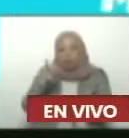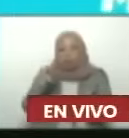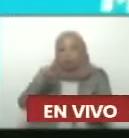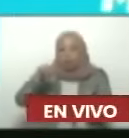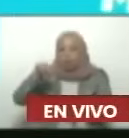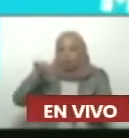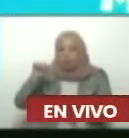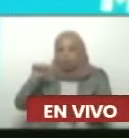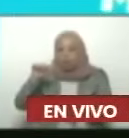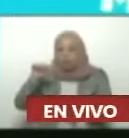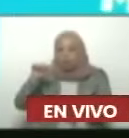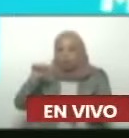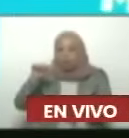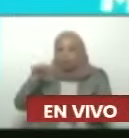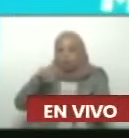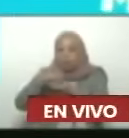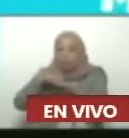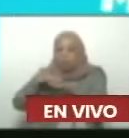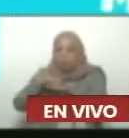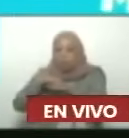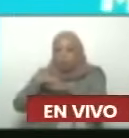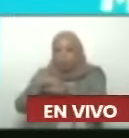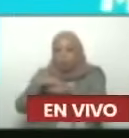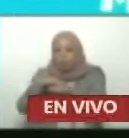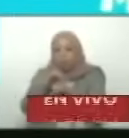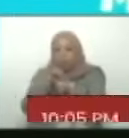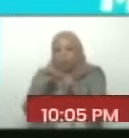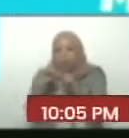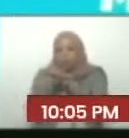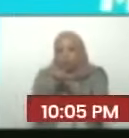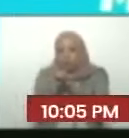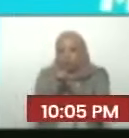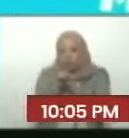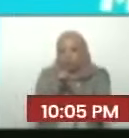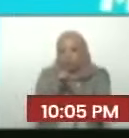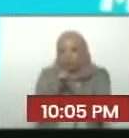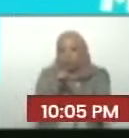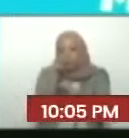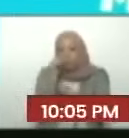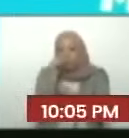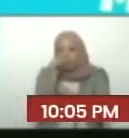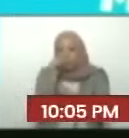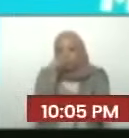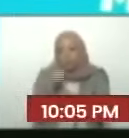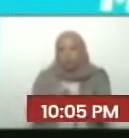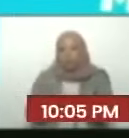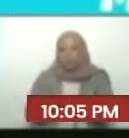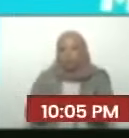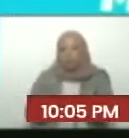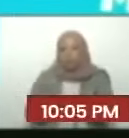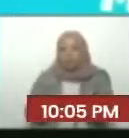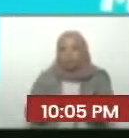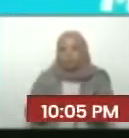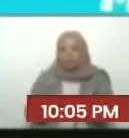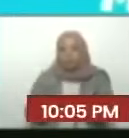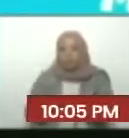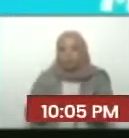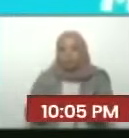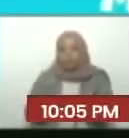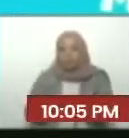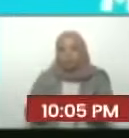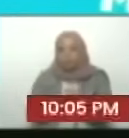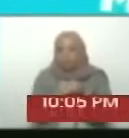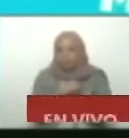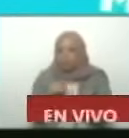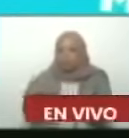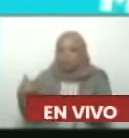hablar con el ministro Josué Lorca, ministro del Poder Popular para el Ecosocialismo, porque yo